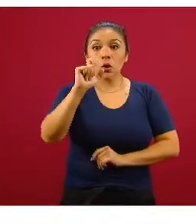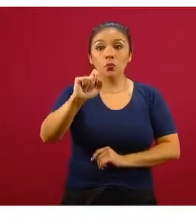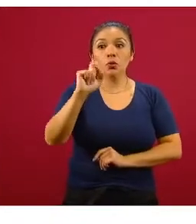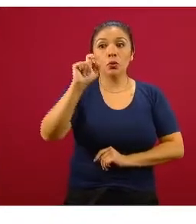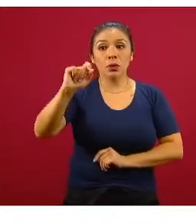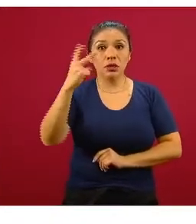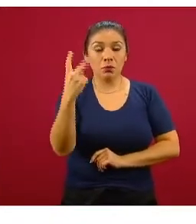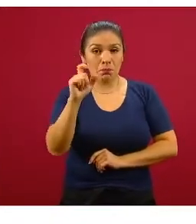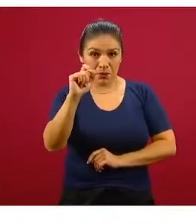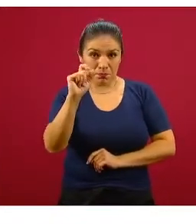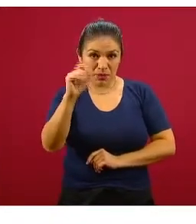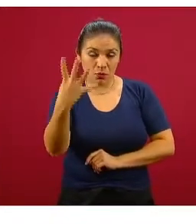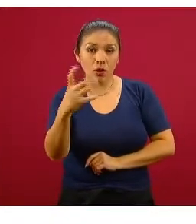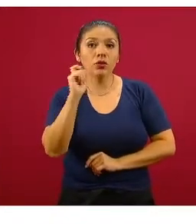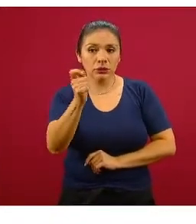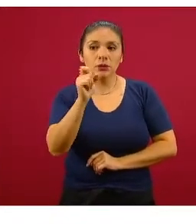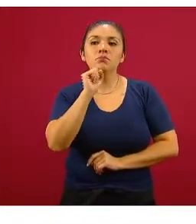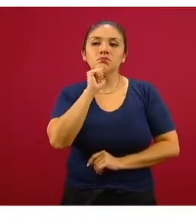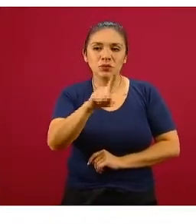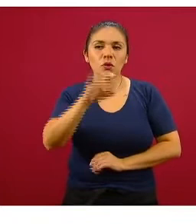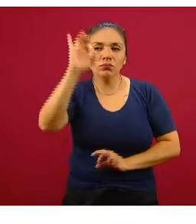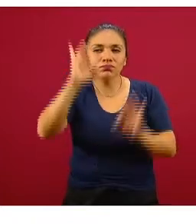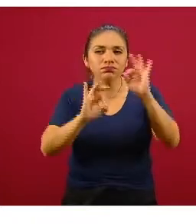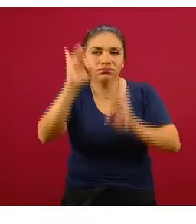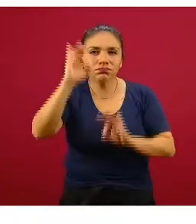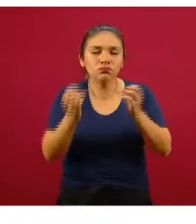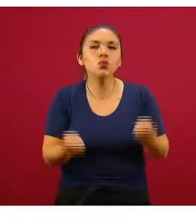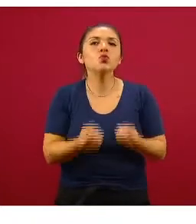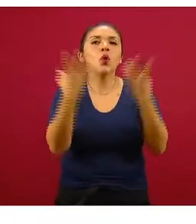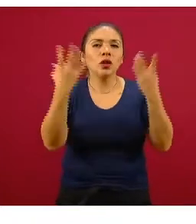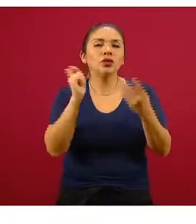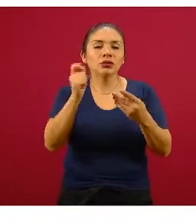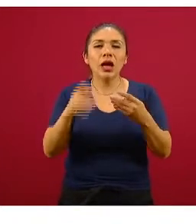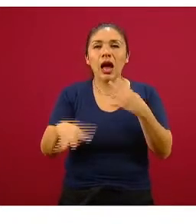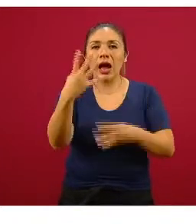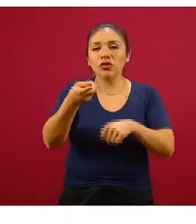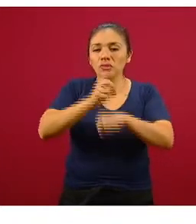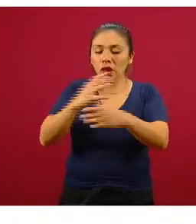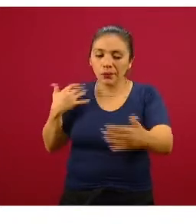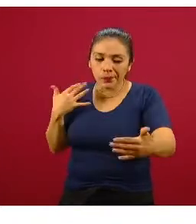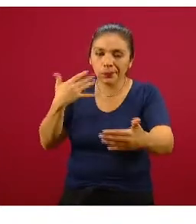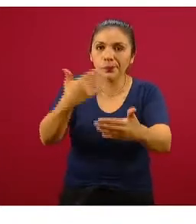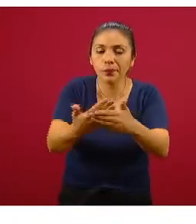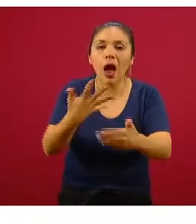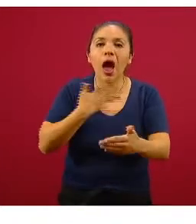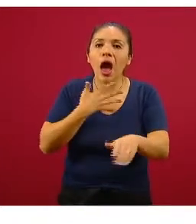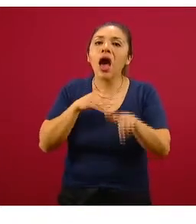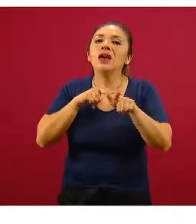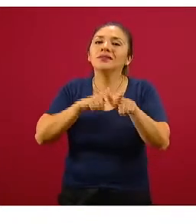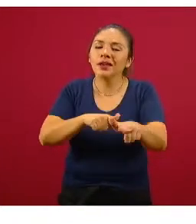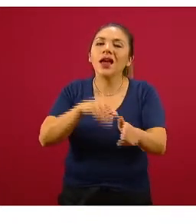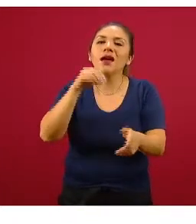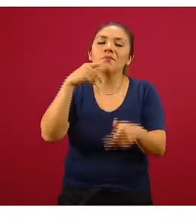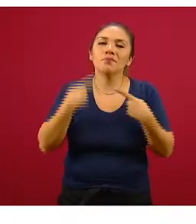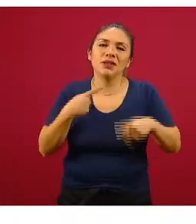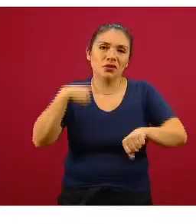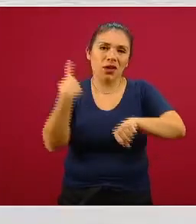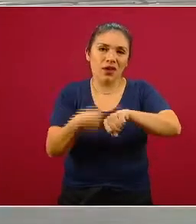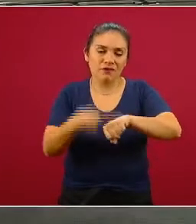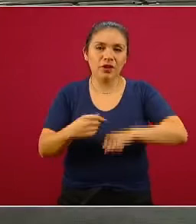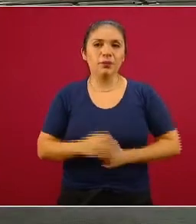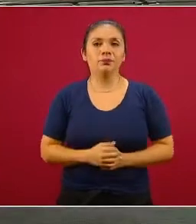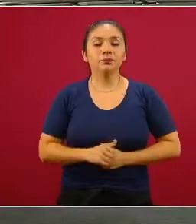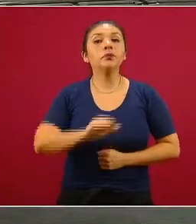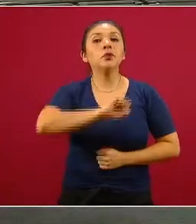es la tasa de incidencia de estos últimos 14 días en los cuales se mantiene la epidemia activa en México. En